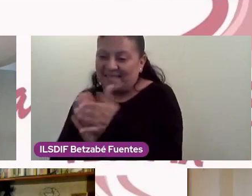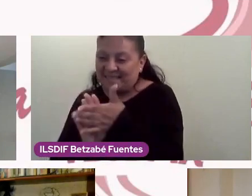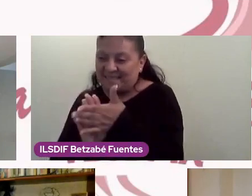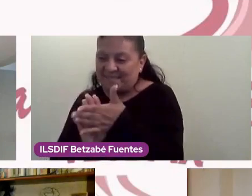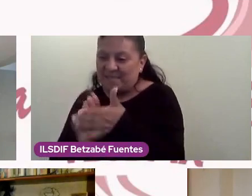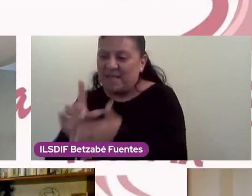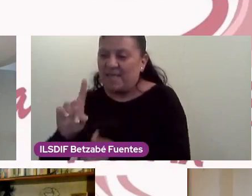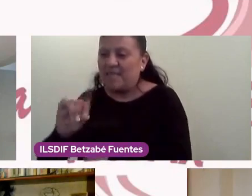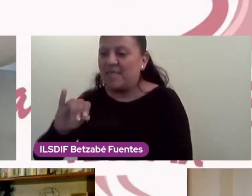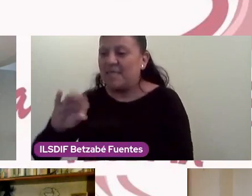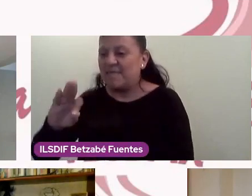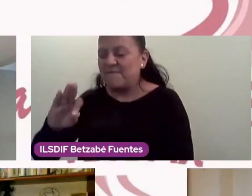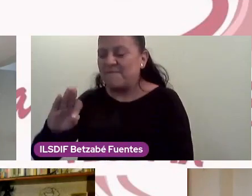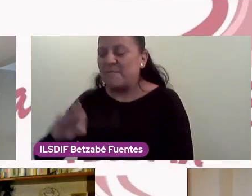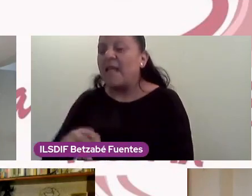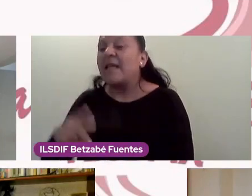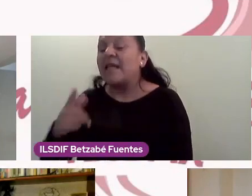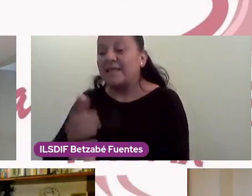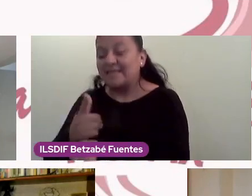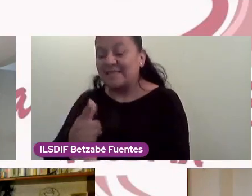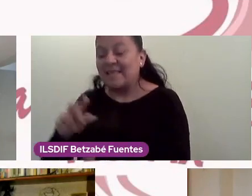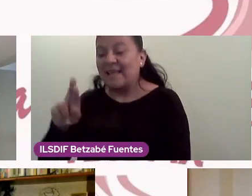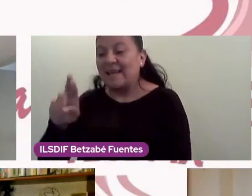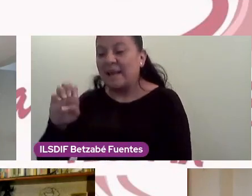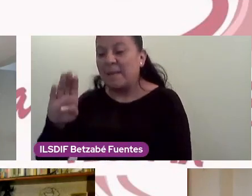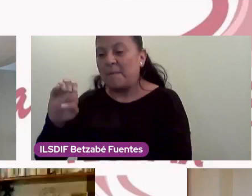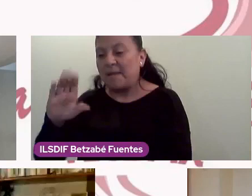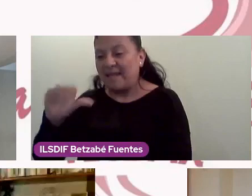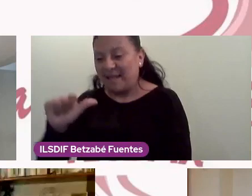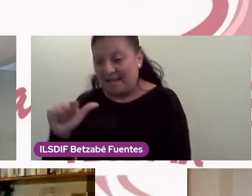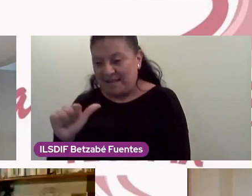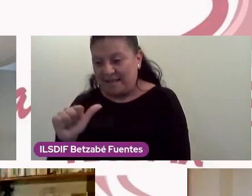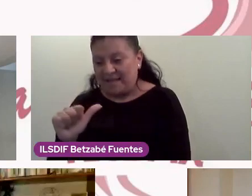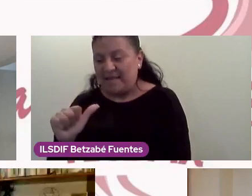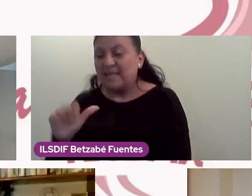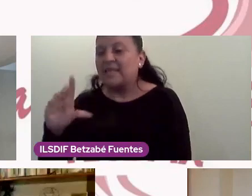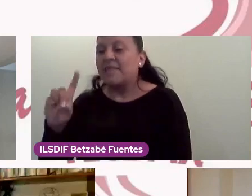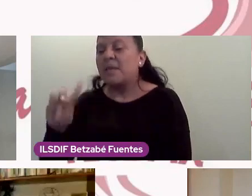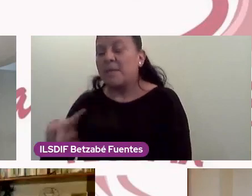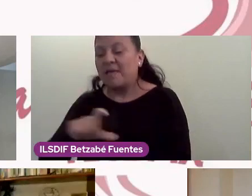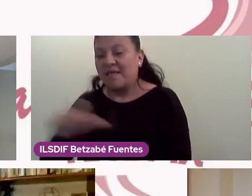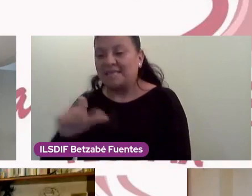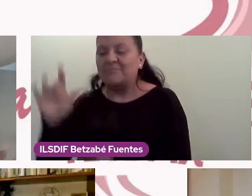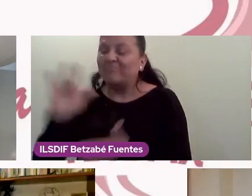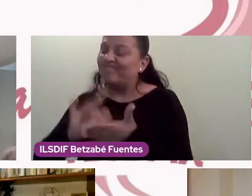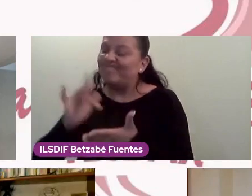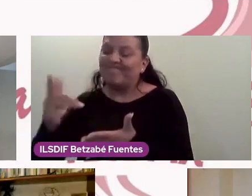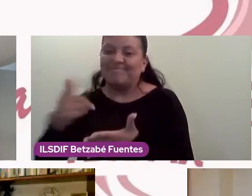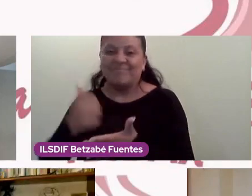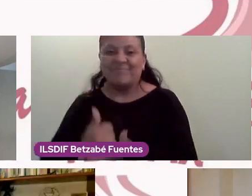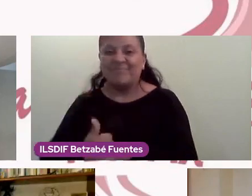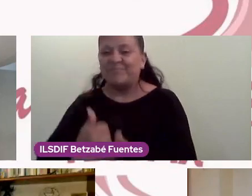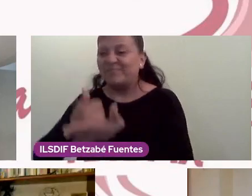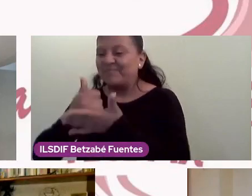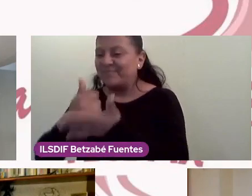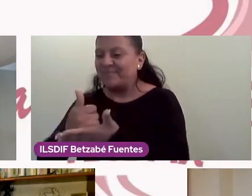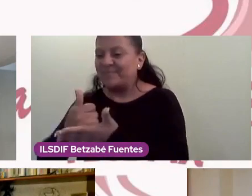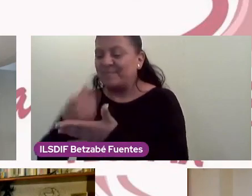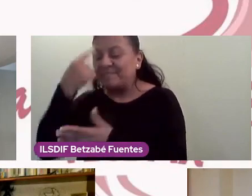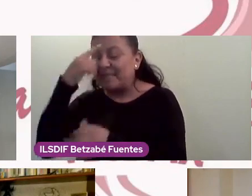Muy buena tarde, tengan todas y todos. Saludo con afecto a nombre del Pleno del Tribunal Electoral de la Ciudad de México a las personas que este